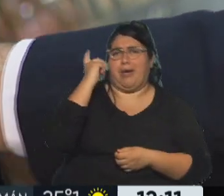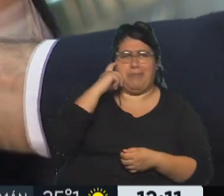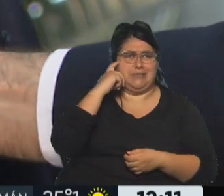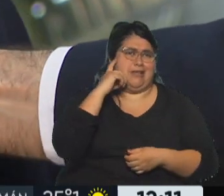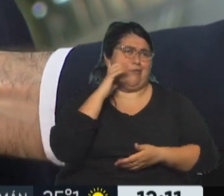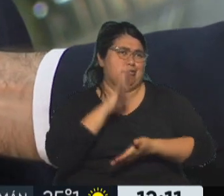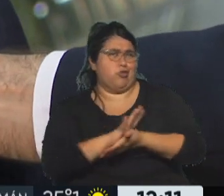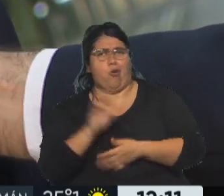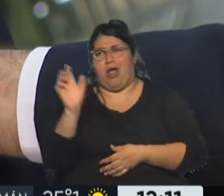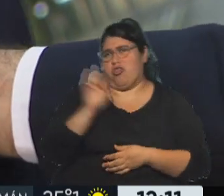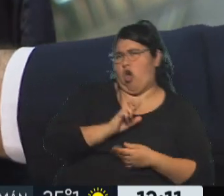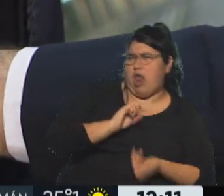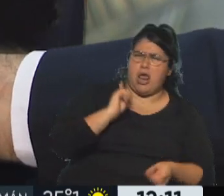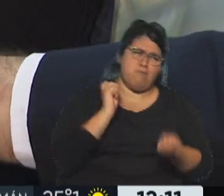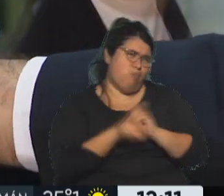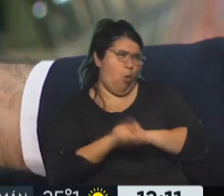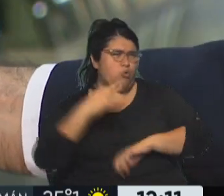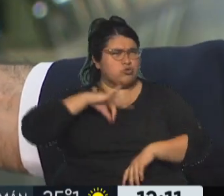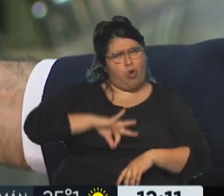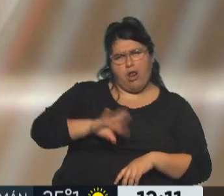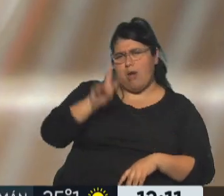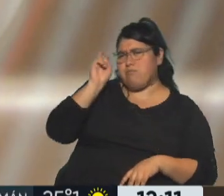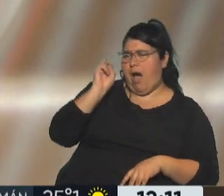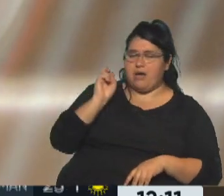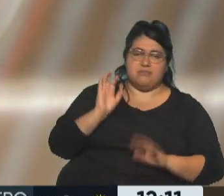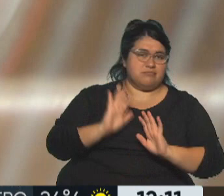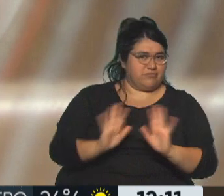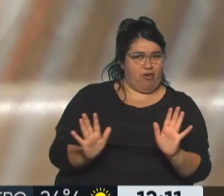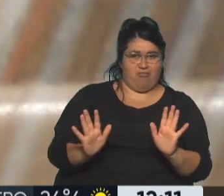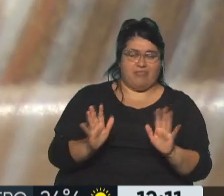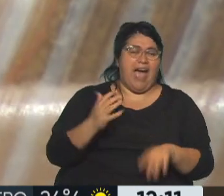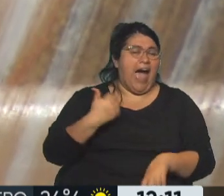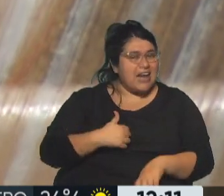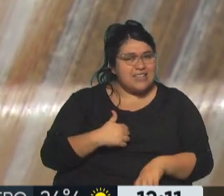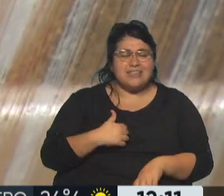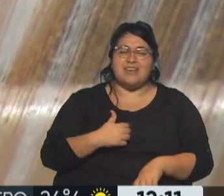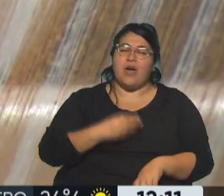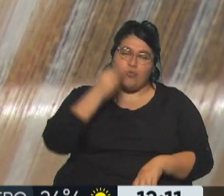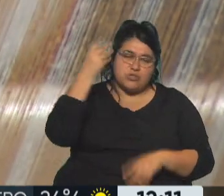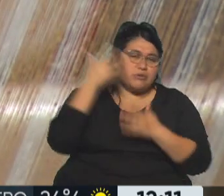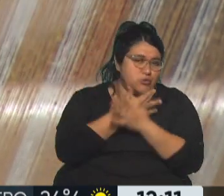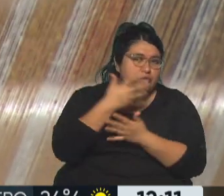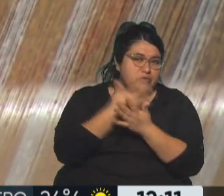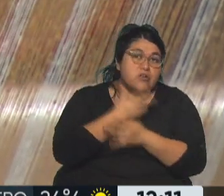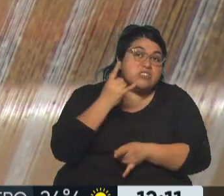es la dolarización o estas alquimias que sea la Argentina vivió muchas veces y terminaron siempre en fracaso